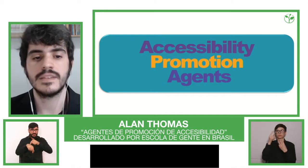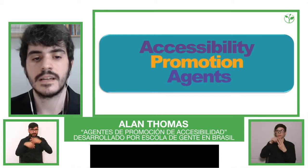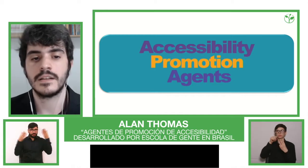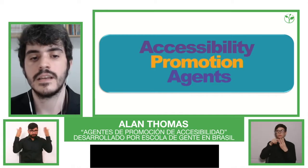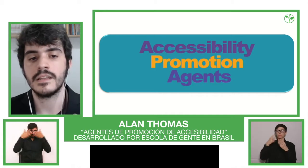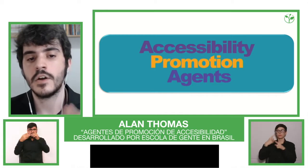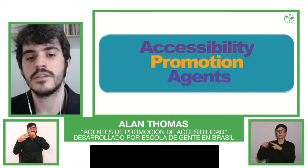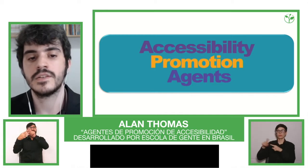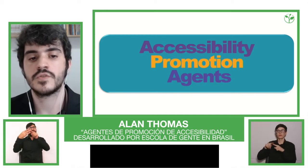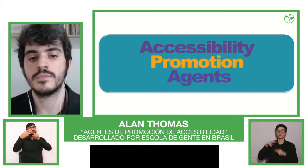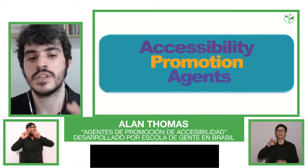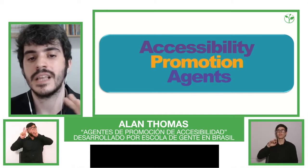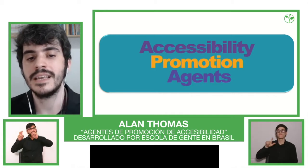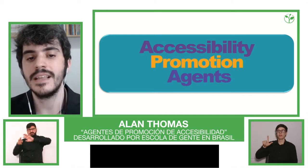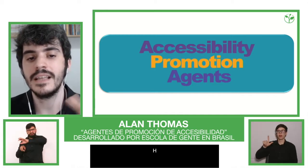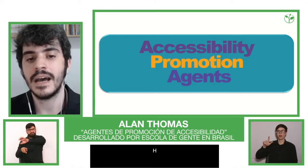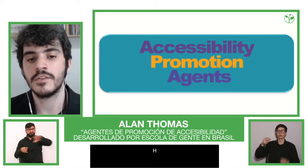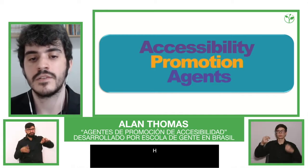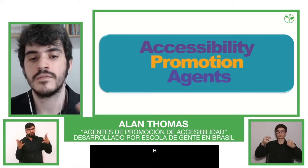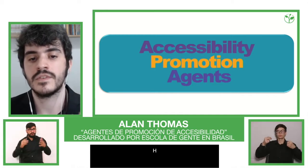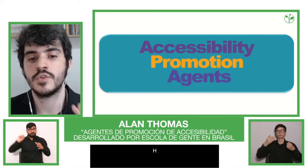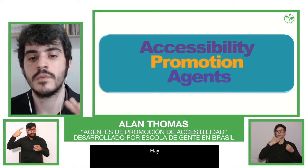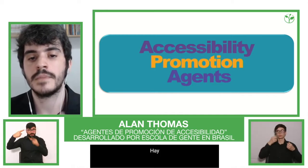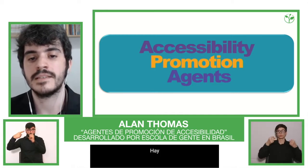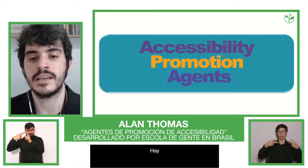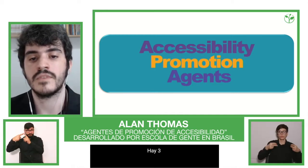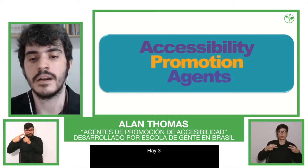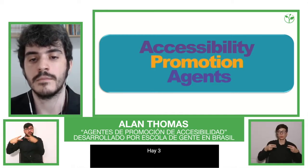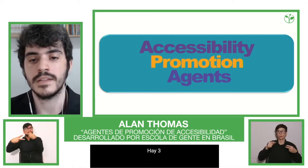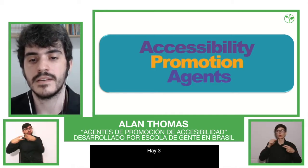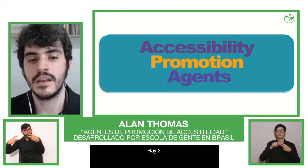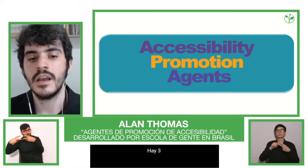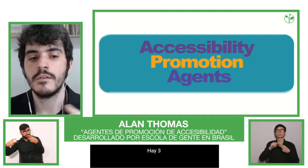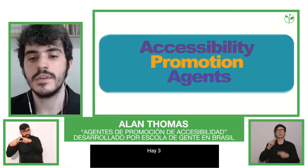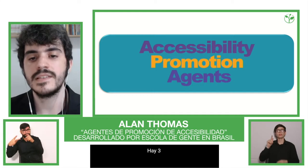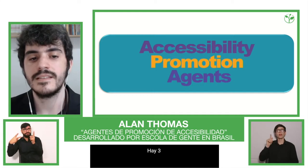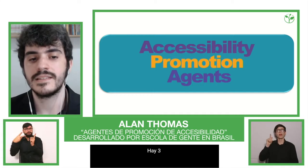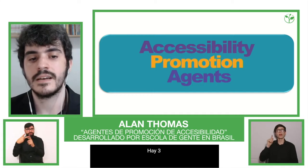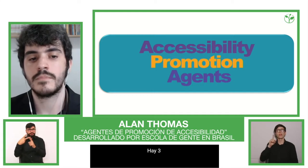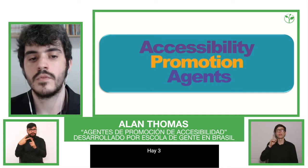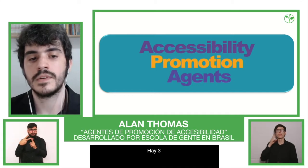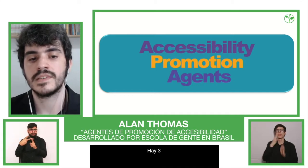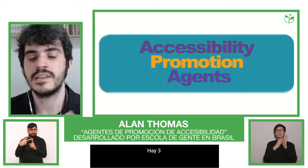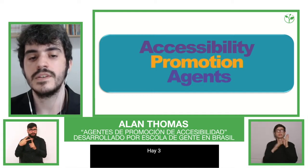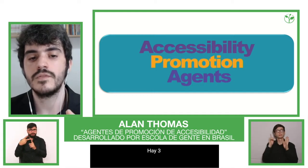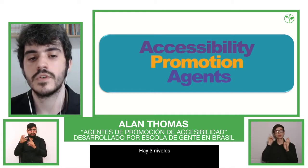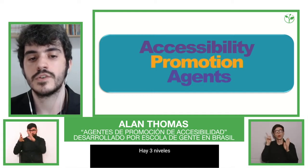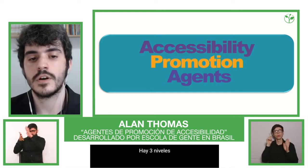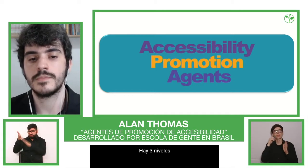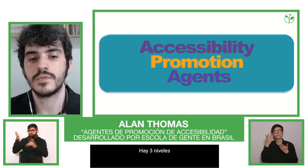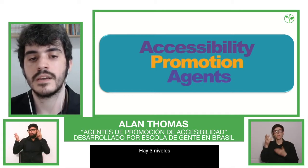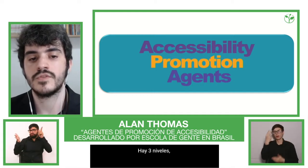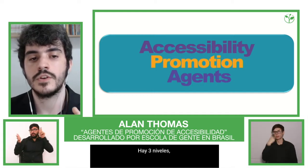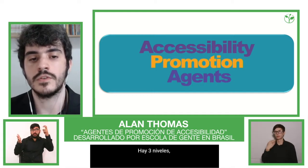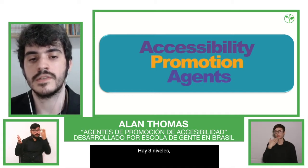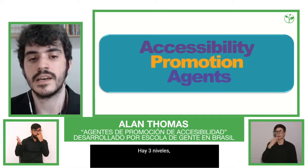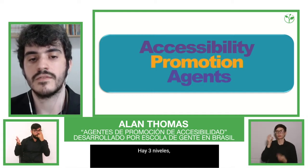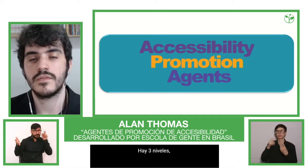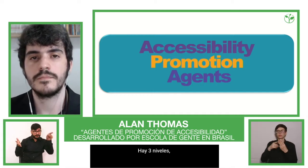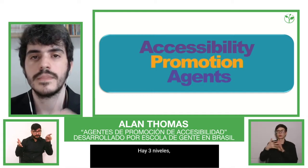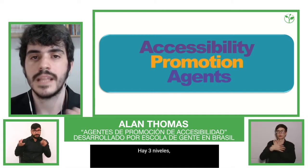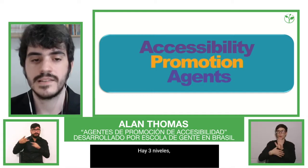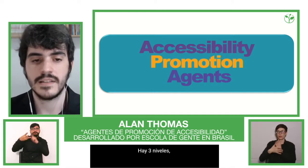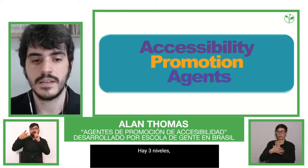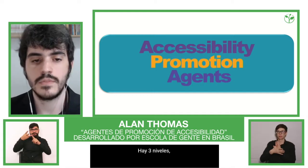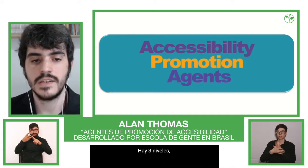seguridad: subtítulo, descripciones auditivas y lenguaje de señas. Por ejemplo, reciente